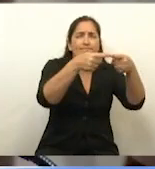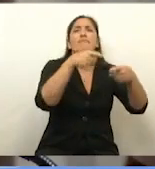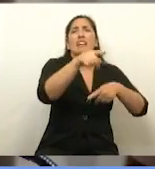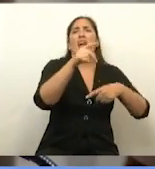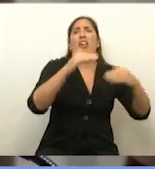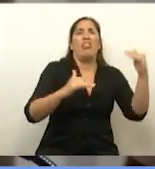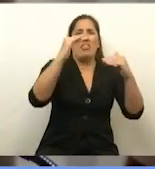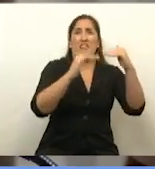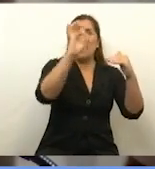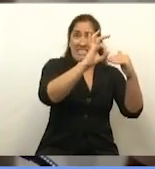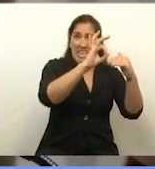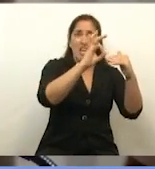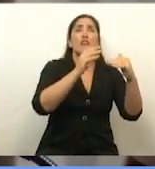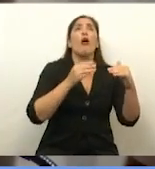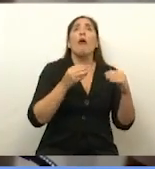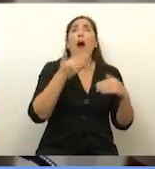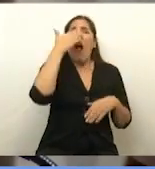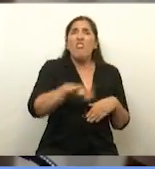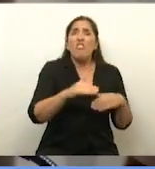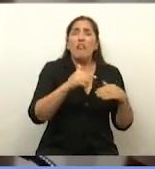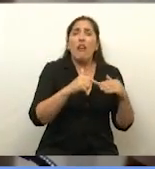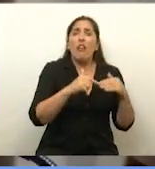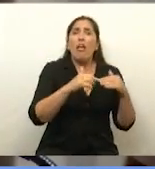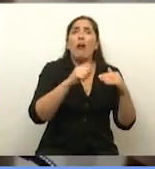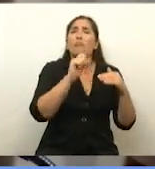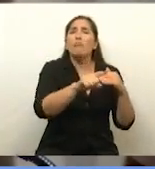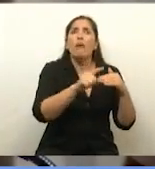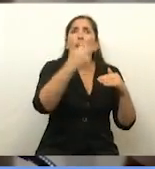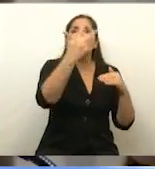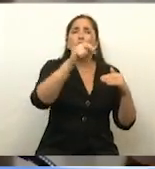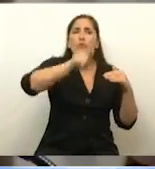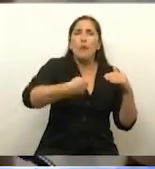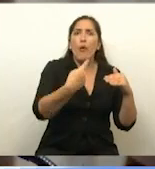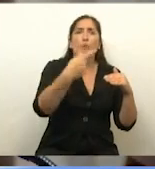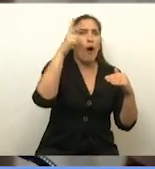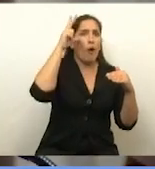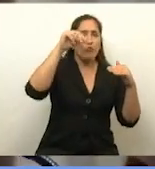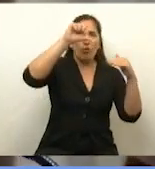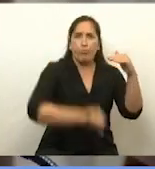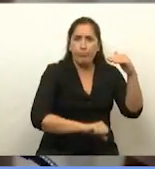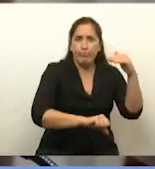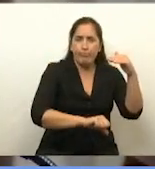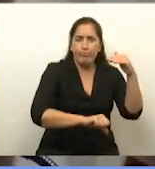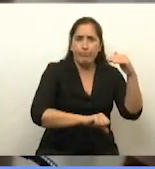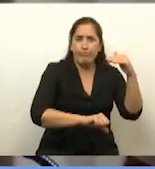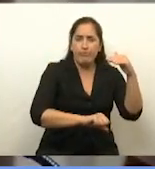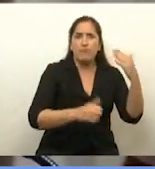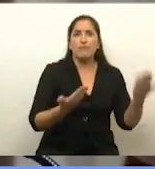con un déficit de el 3,8 en